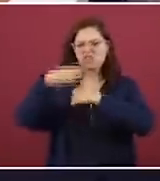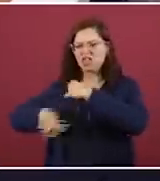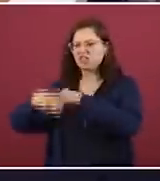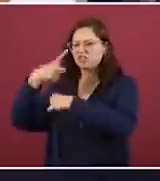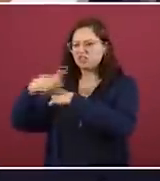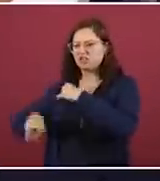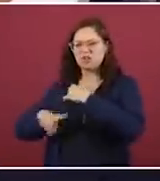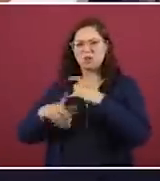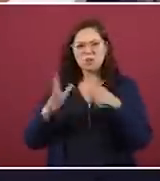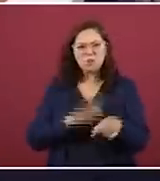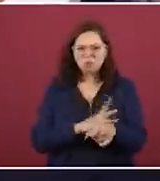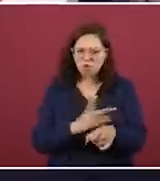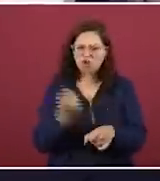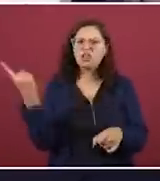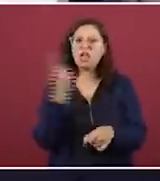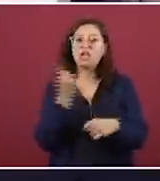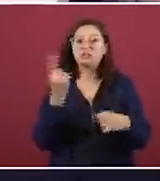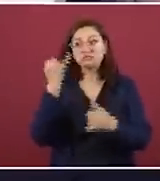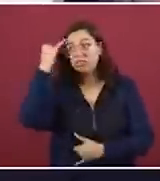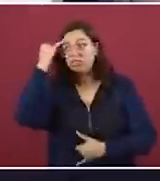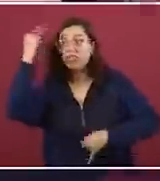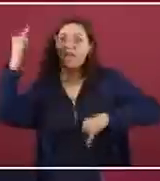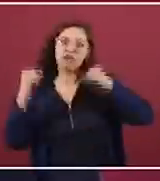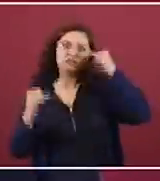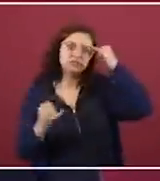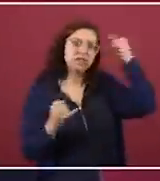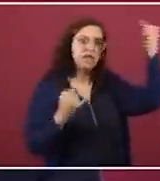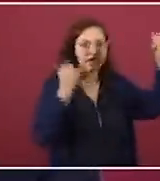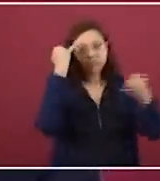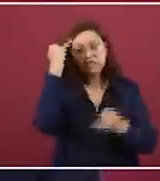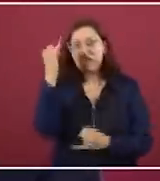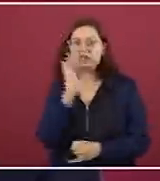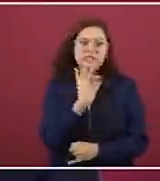distintas hipótesis sobre el por qué.